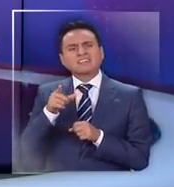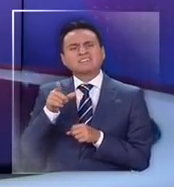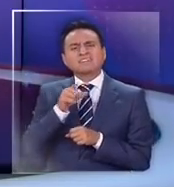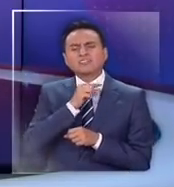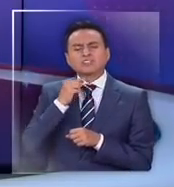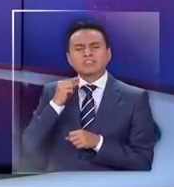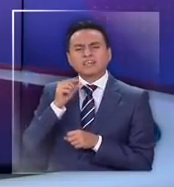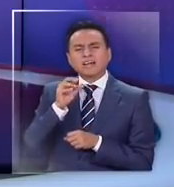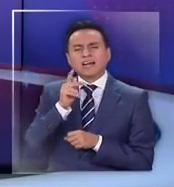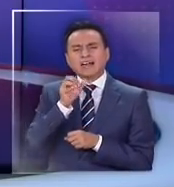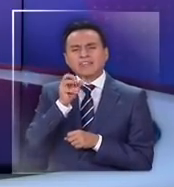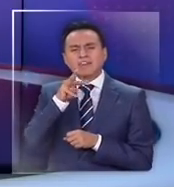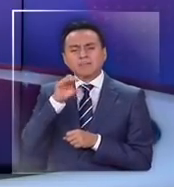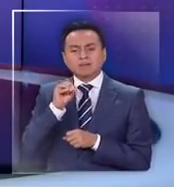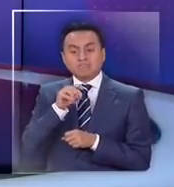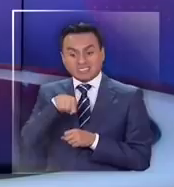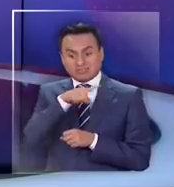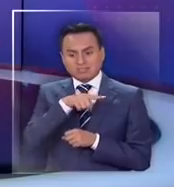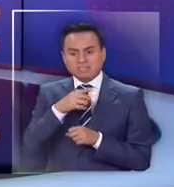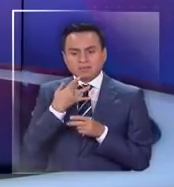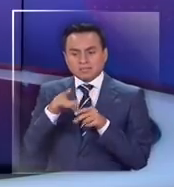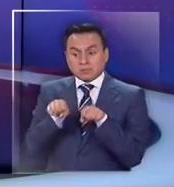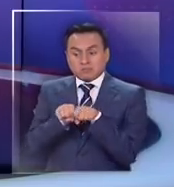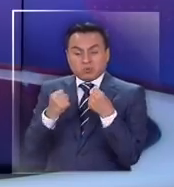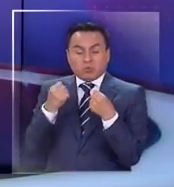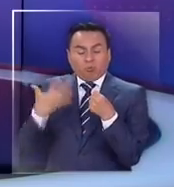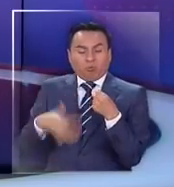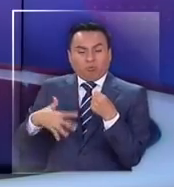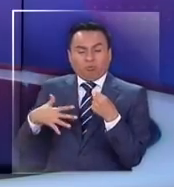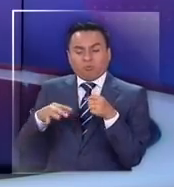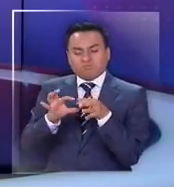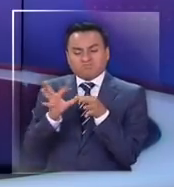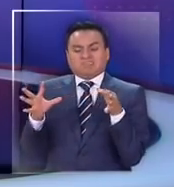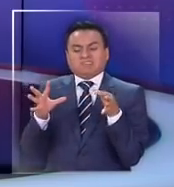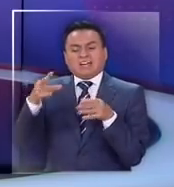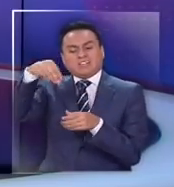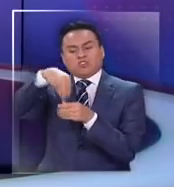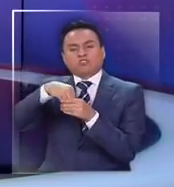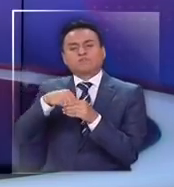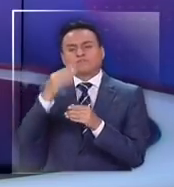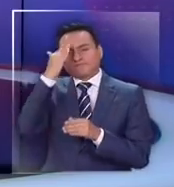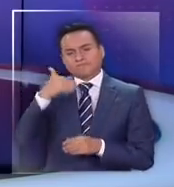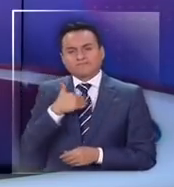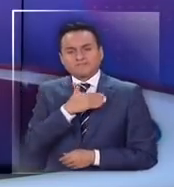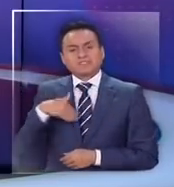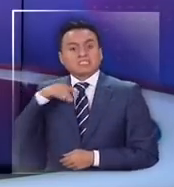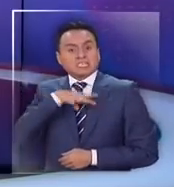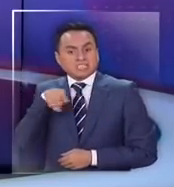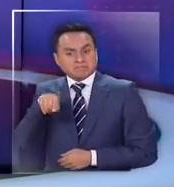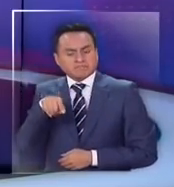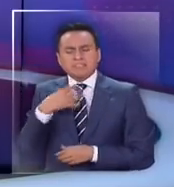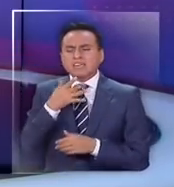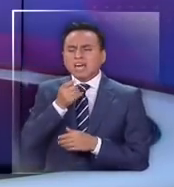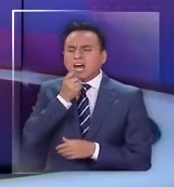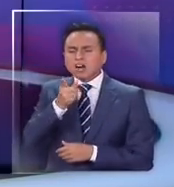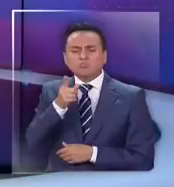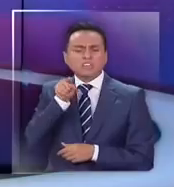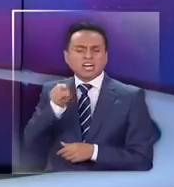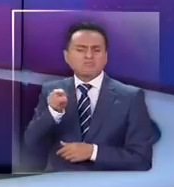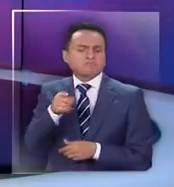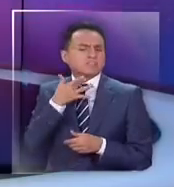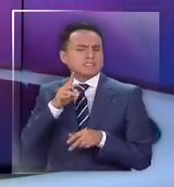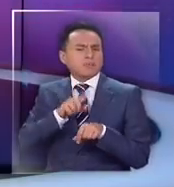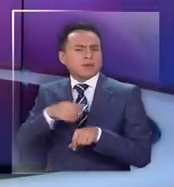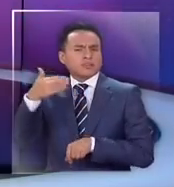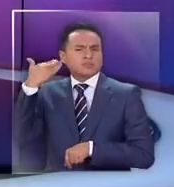Fernando Caradima para que se produjera esta ruptura tan profunda al interior de la Iglesia chilena? ¿De qué lo acusaron en